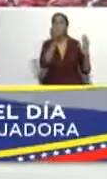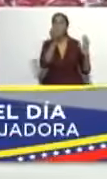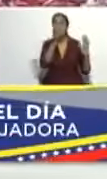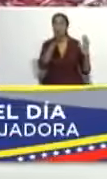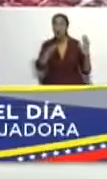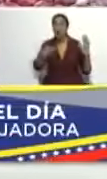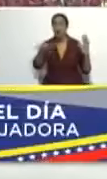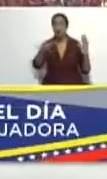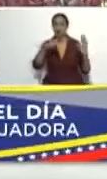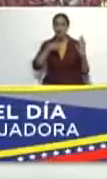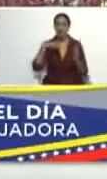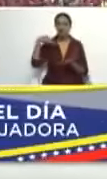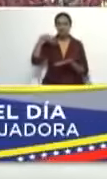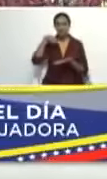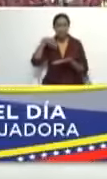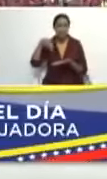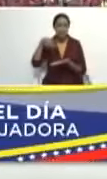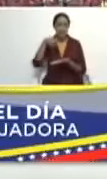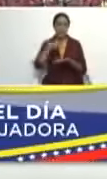llegando, Sil y yo.